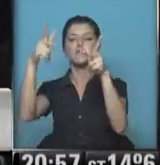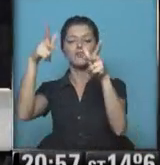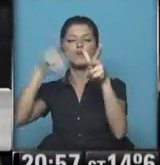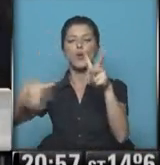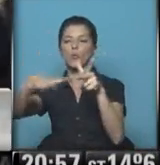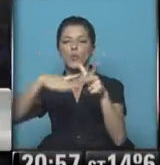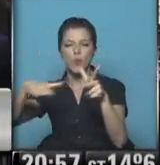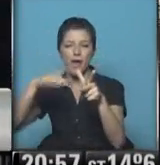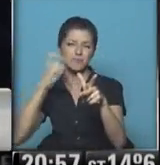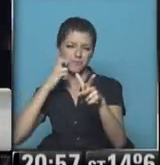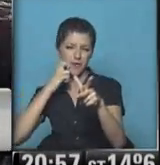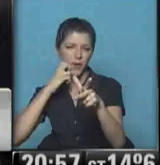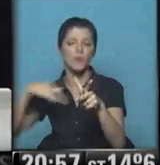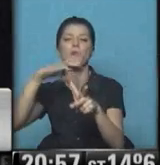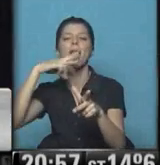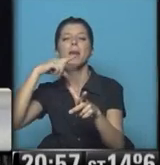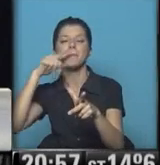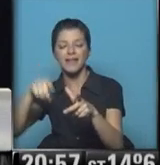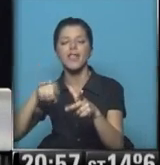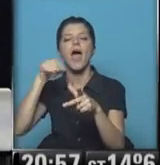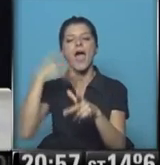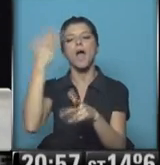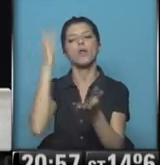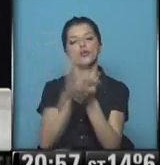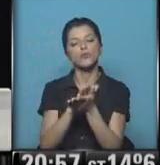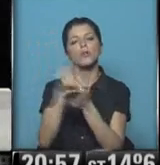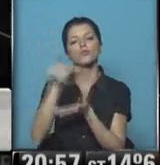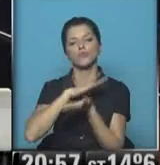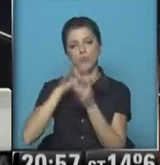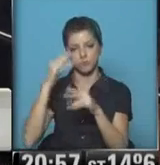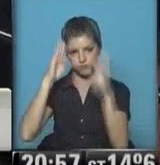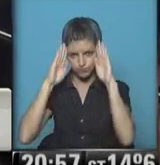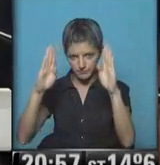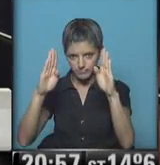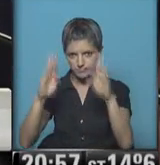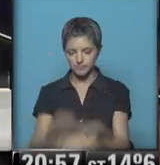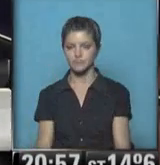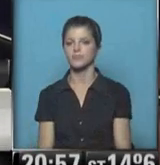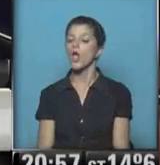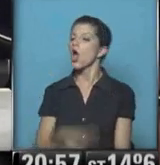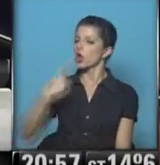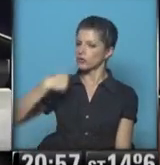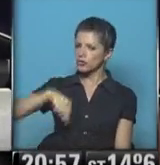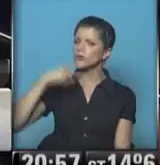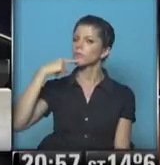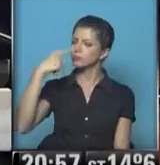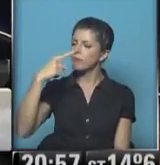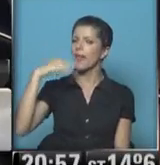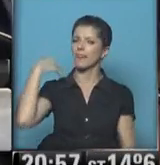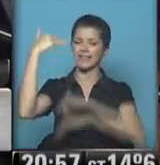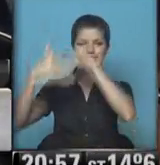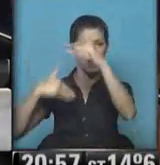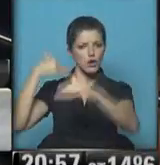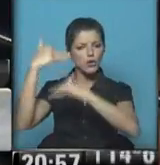donde expusieron los lineamientos de su plataforma decimos que desarrollo es